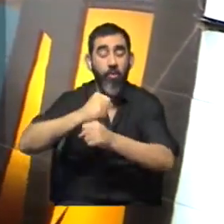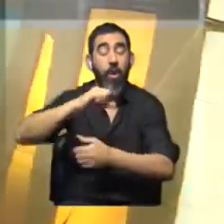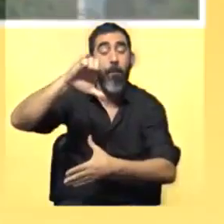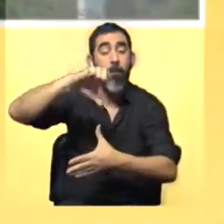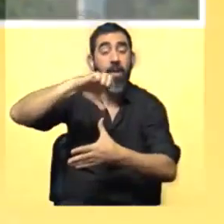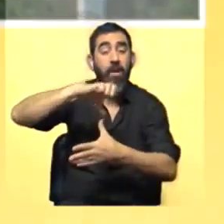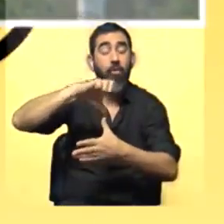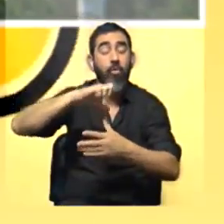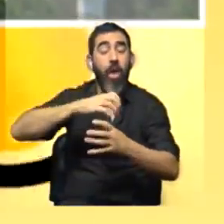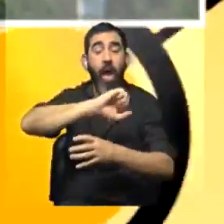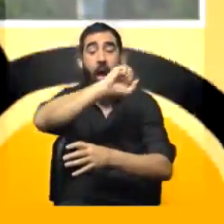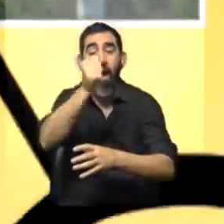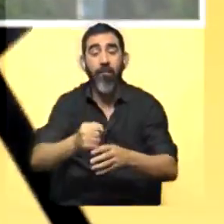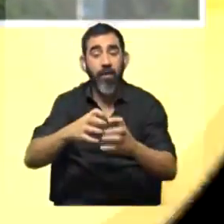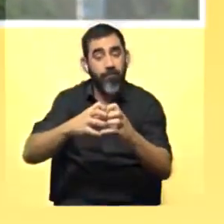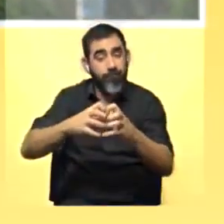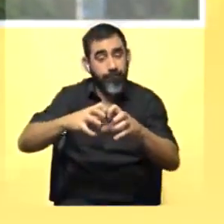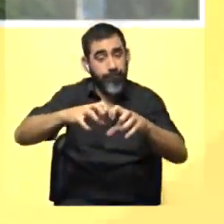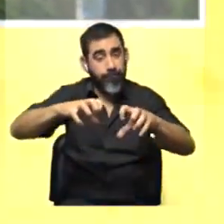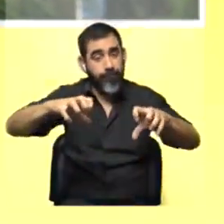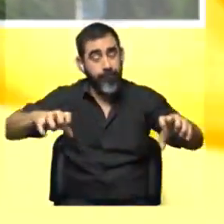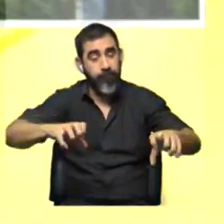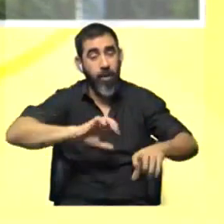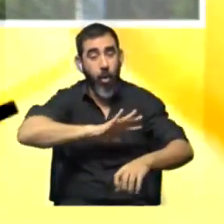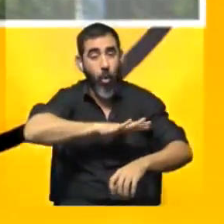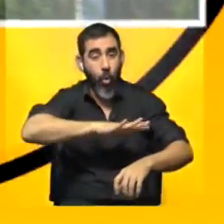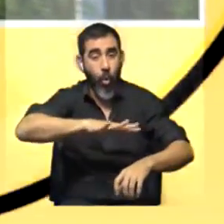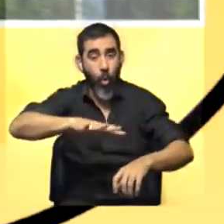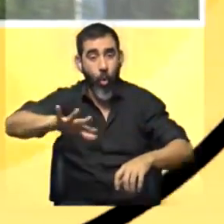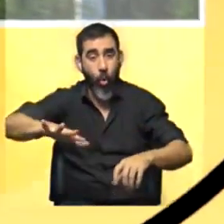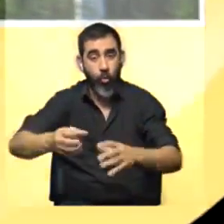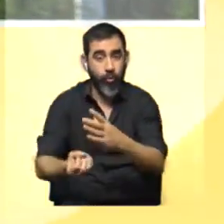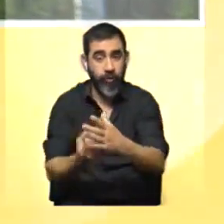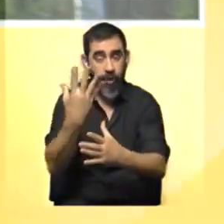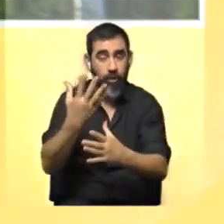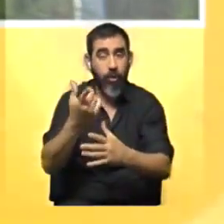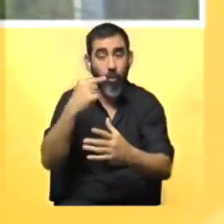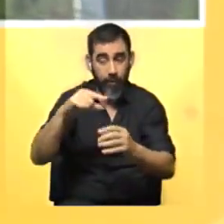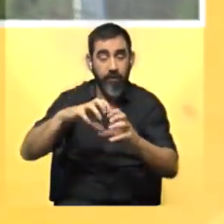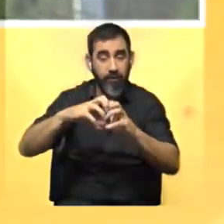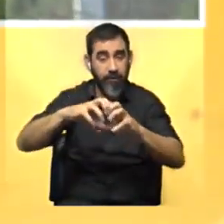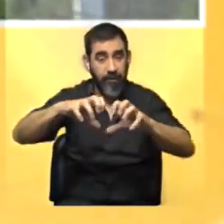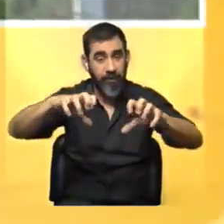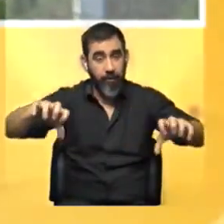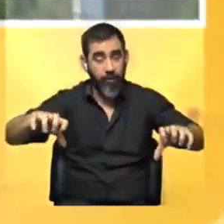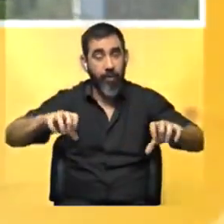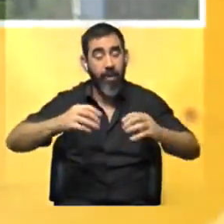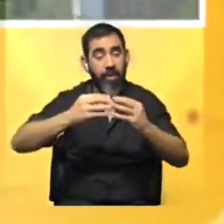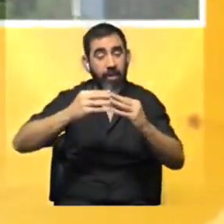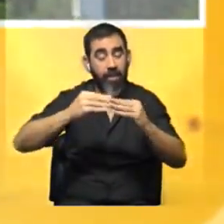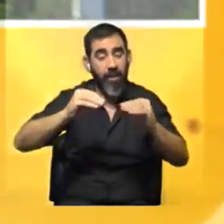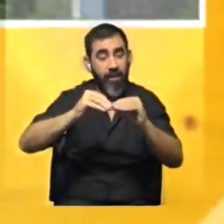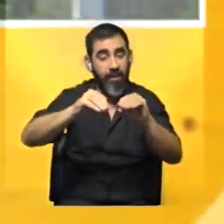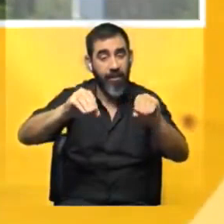África se estaban separando, se estaba formando el Océano Atlántico Sur, que producto de esa separación se fragmenta la corteza terrestre